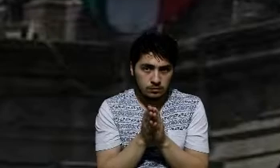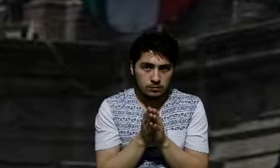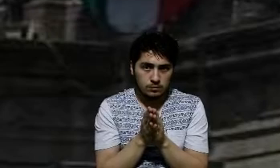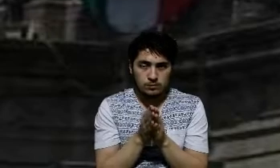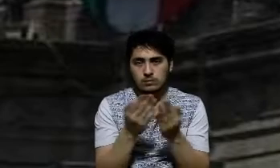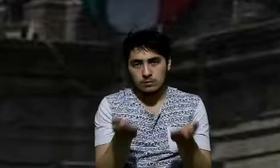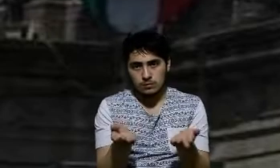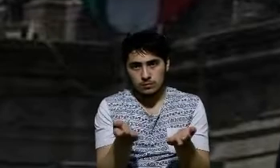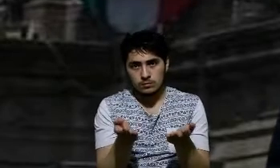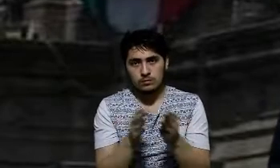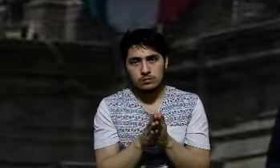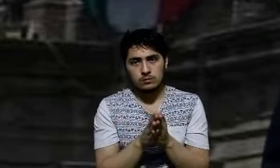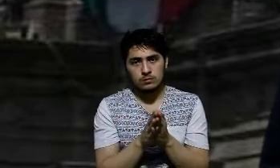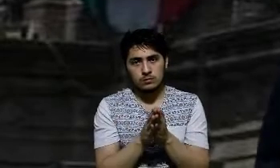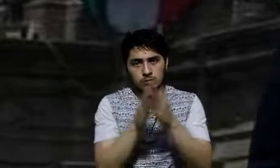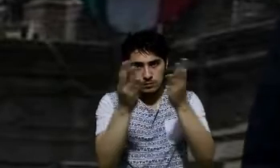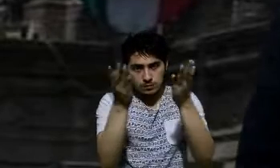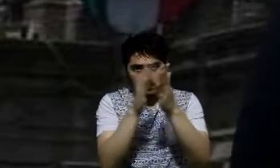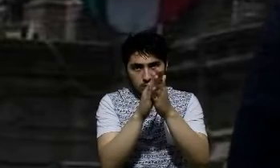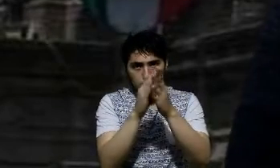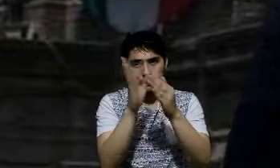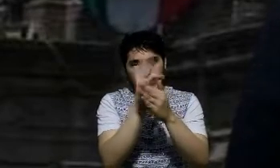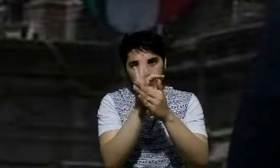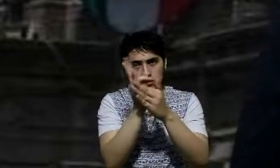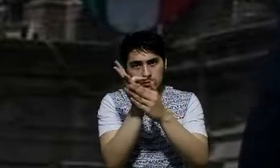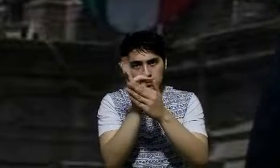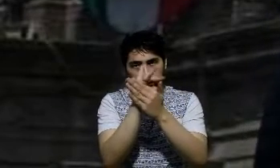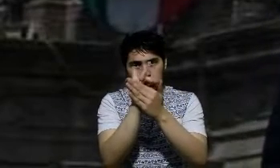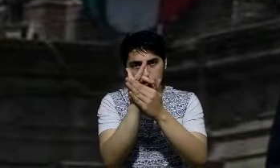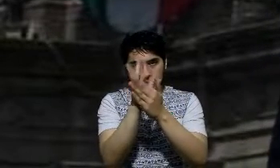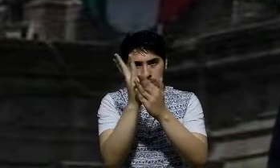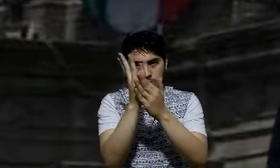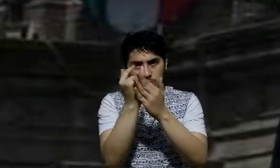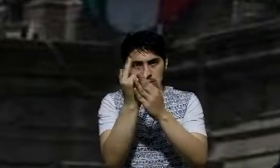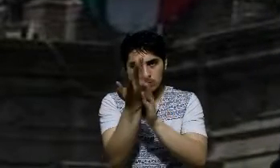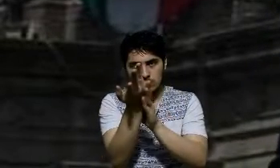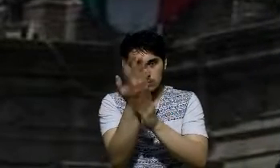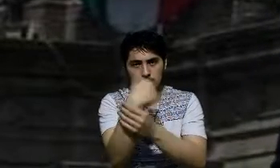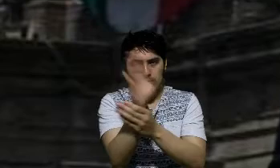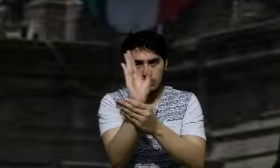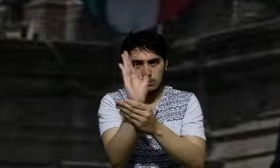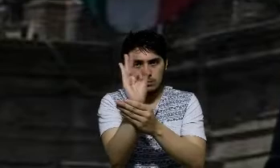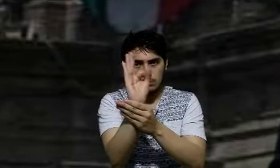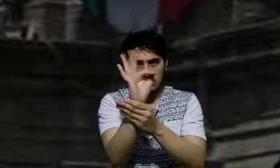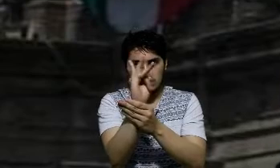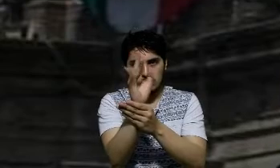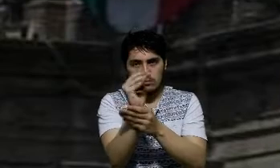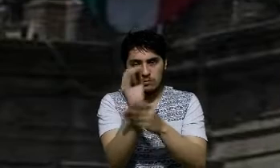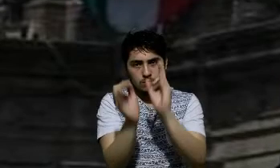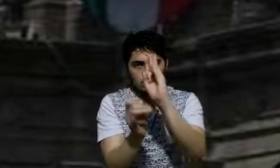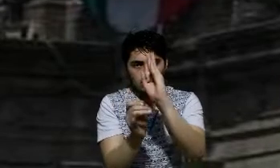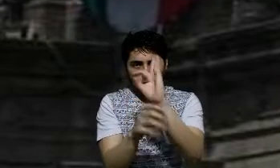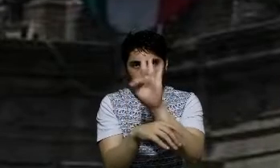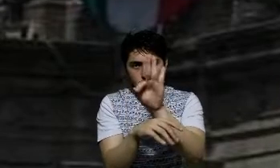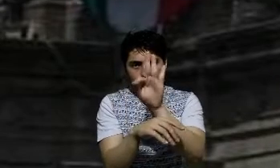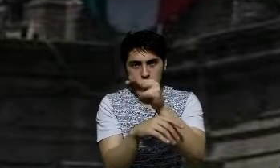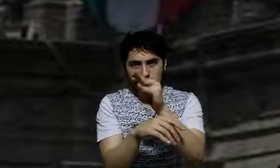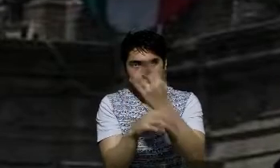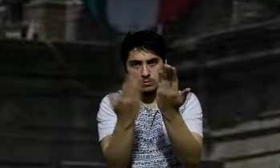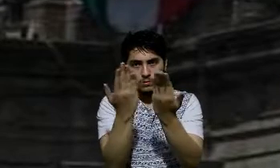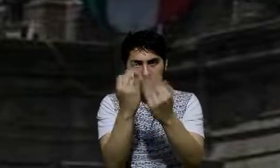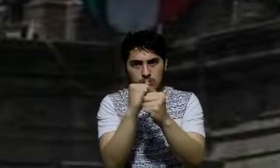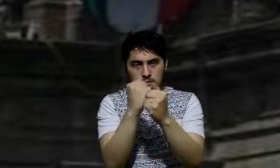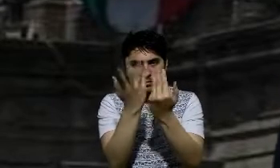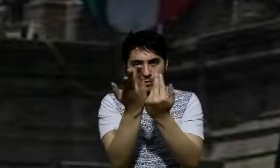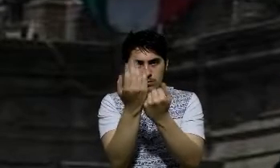partido chingativo ni a esos personajes del bolillo. No, ya la corrupción ha acabado. Ahora